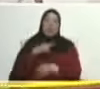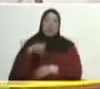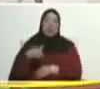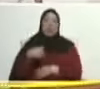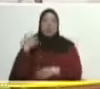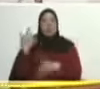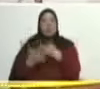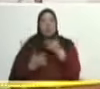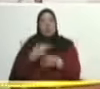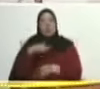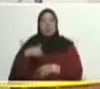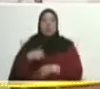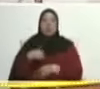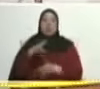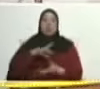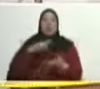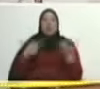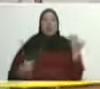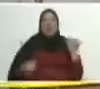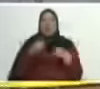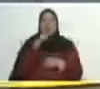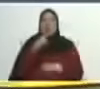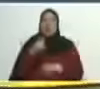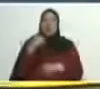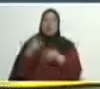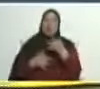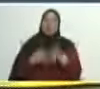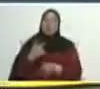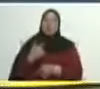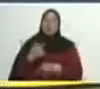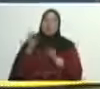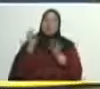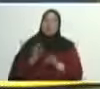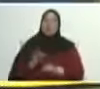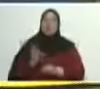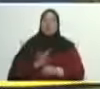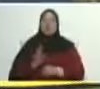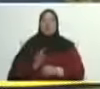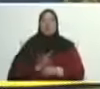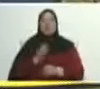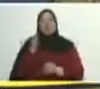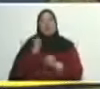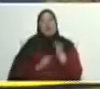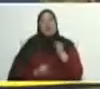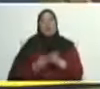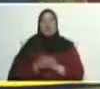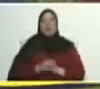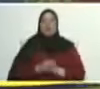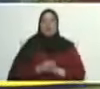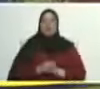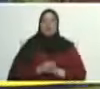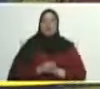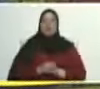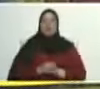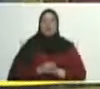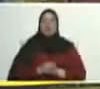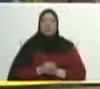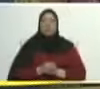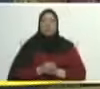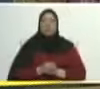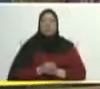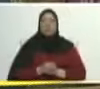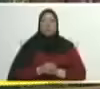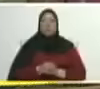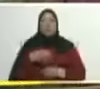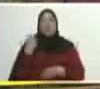la traducción, de la oligarquía de los apellidos. ¿Cómo se dice,